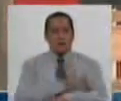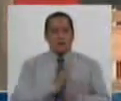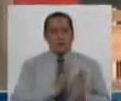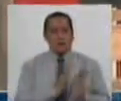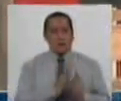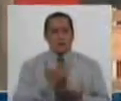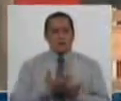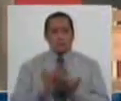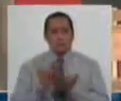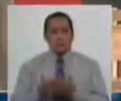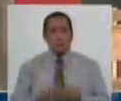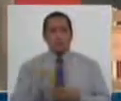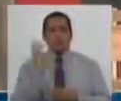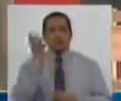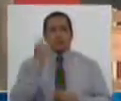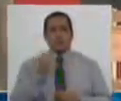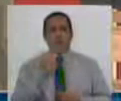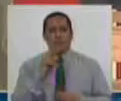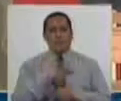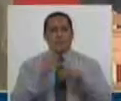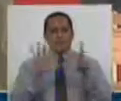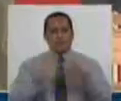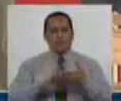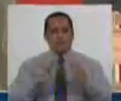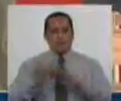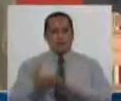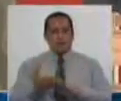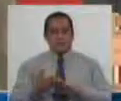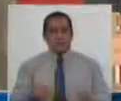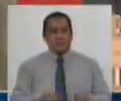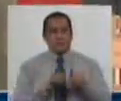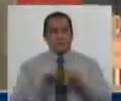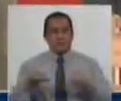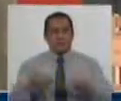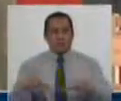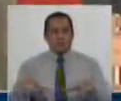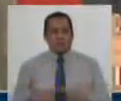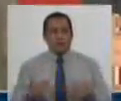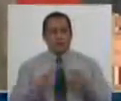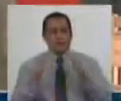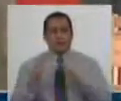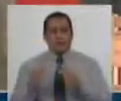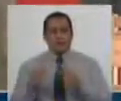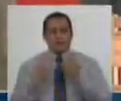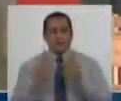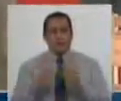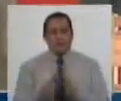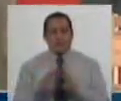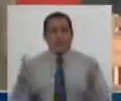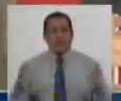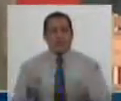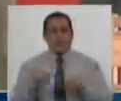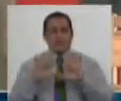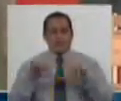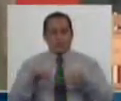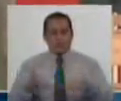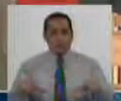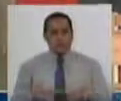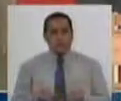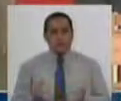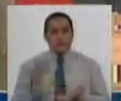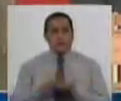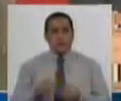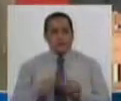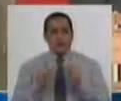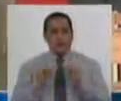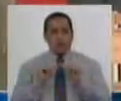la electrificación para 27 comunidades, asentamientos humanos, y vamos a ampliarle 10 más para